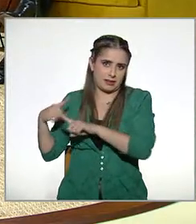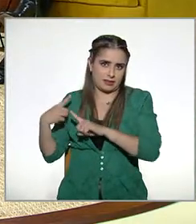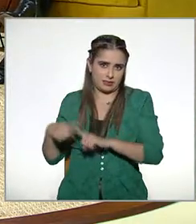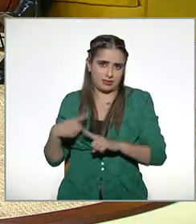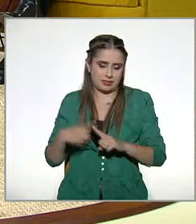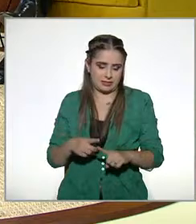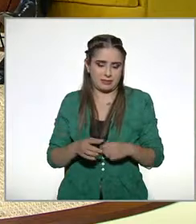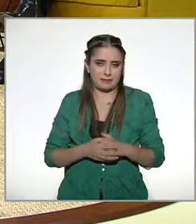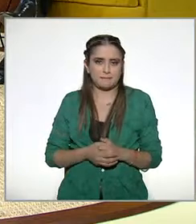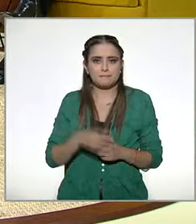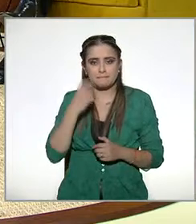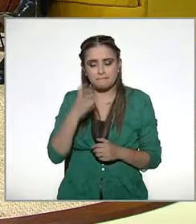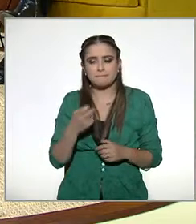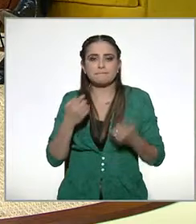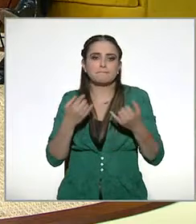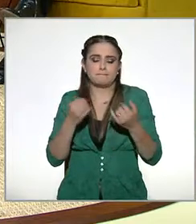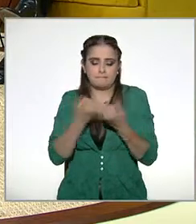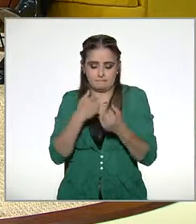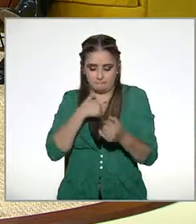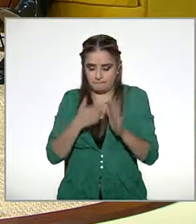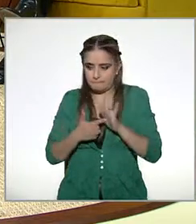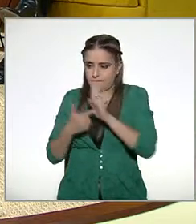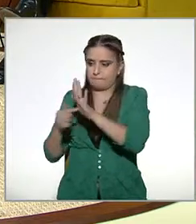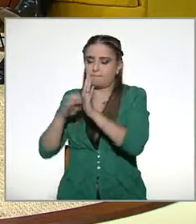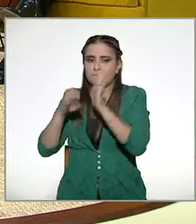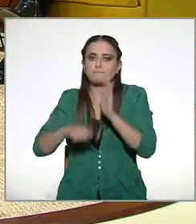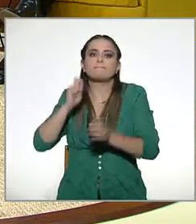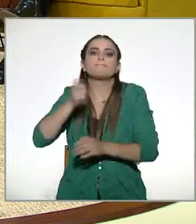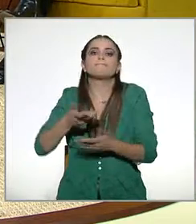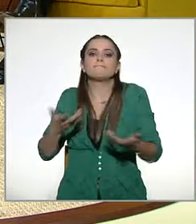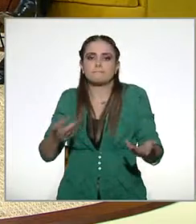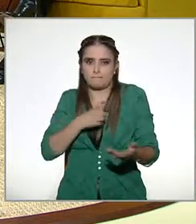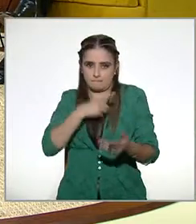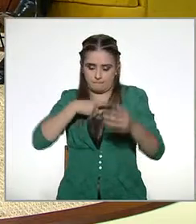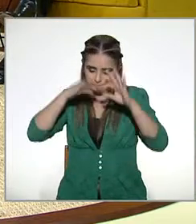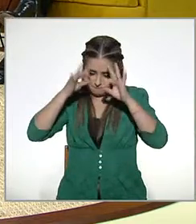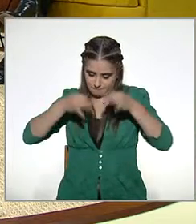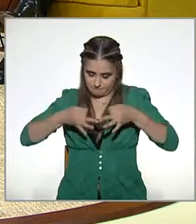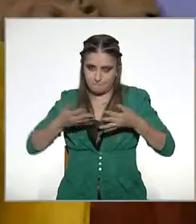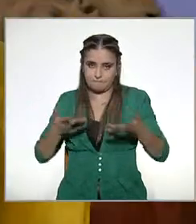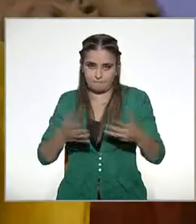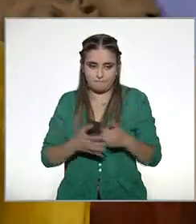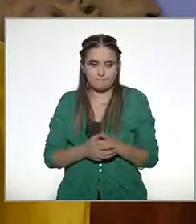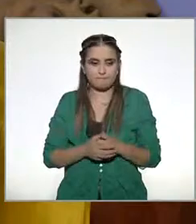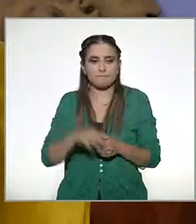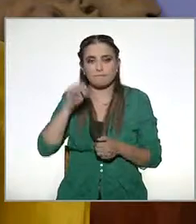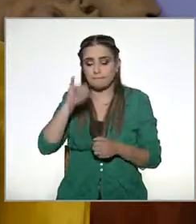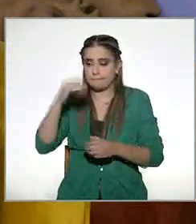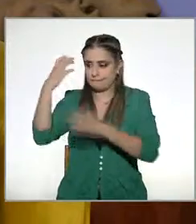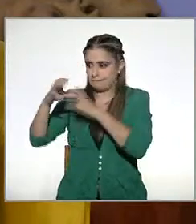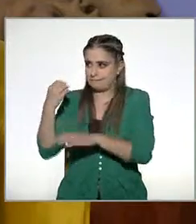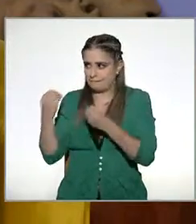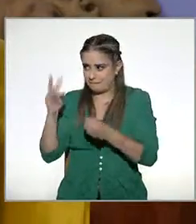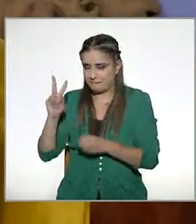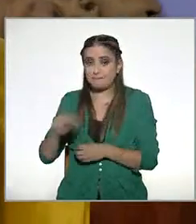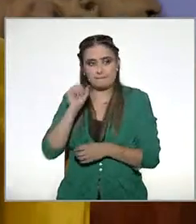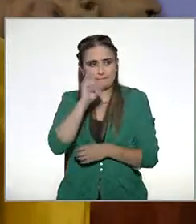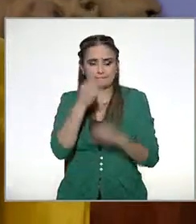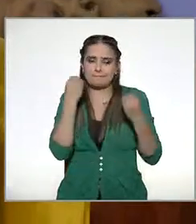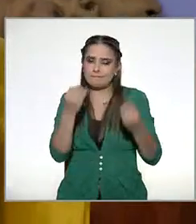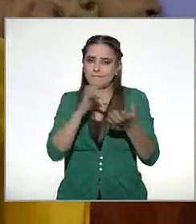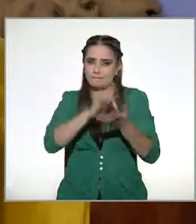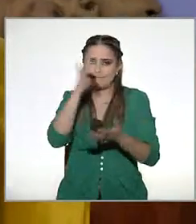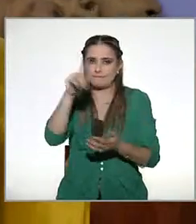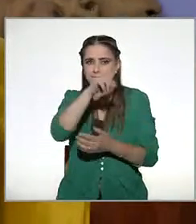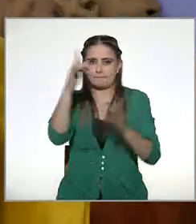modelando nosotros desde nuestra casa y en fin muchas cosas y agradecimientos ¿verdad? claro que sí como siempre a todos los que nos siguen a través de las